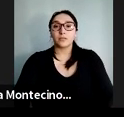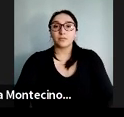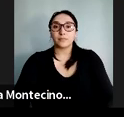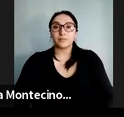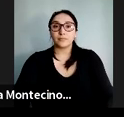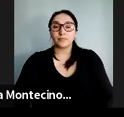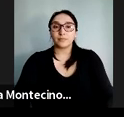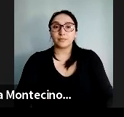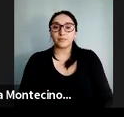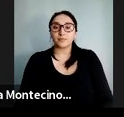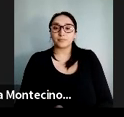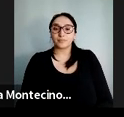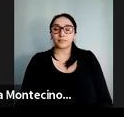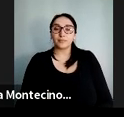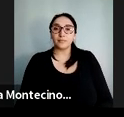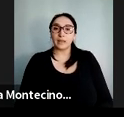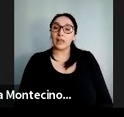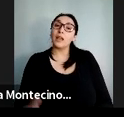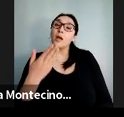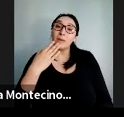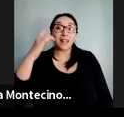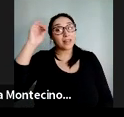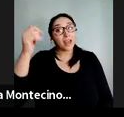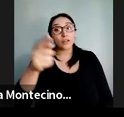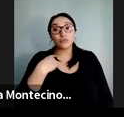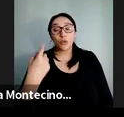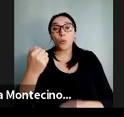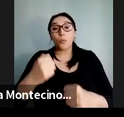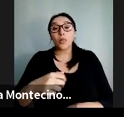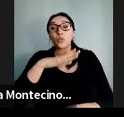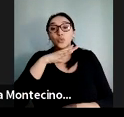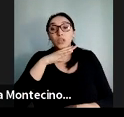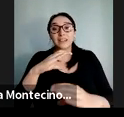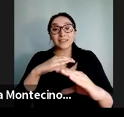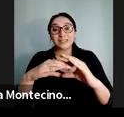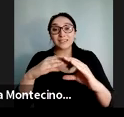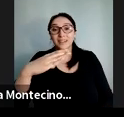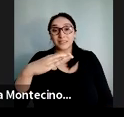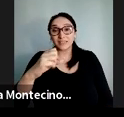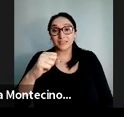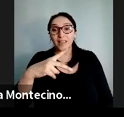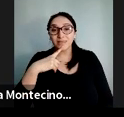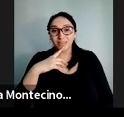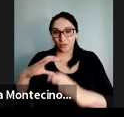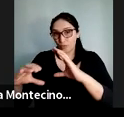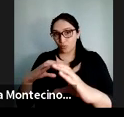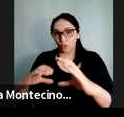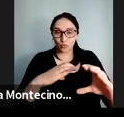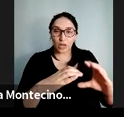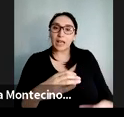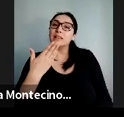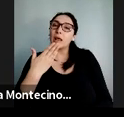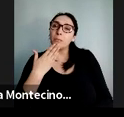Ahí me pueden también, bueno, la idea es que igual podamos usar el chat para comunicarnos y para también